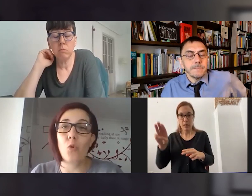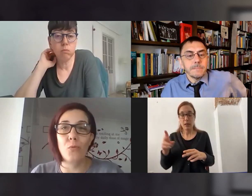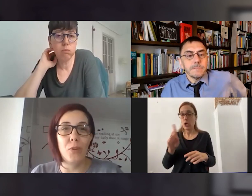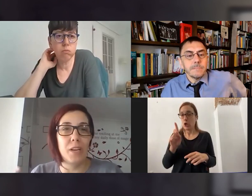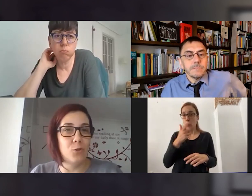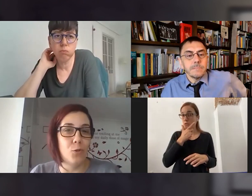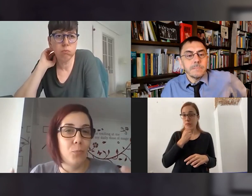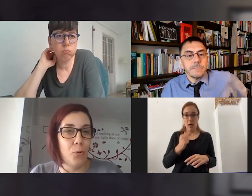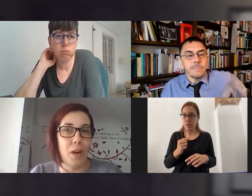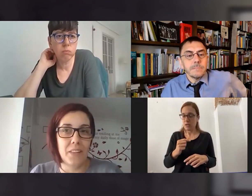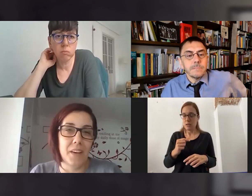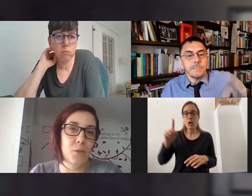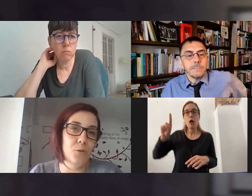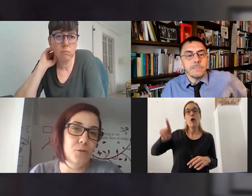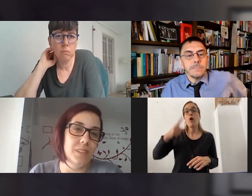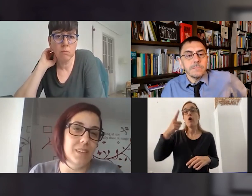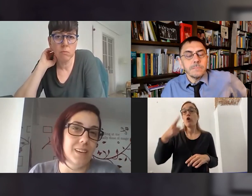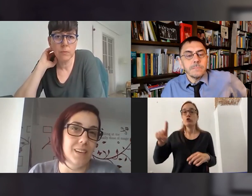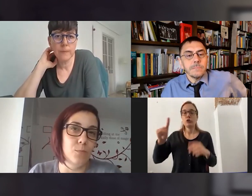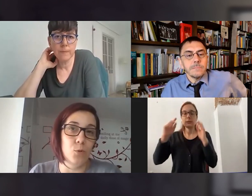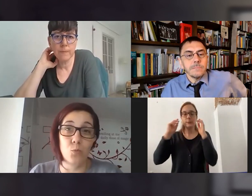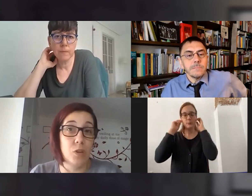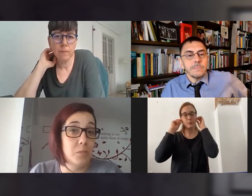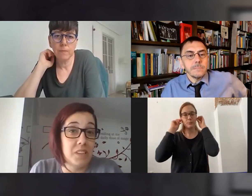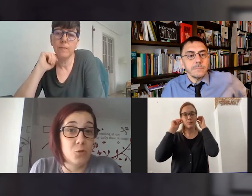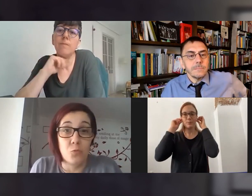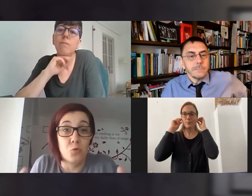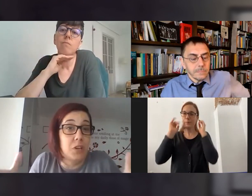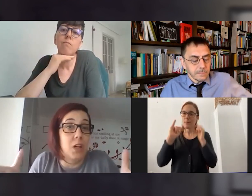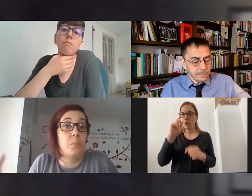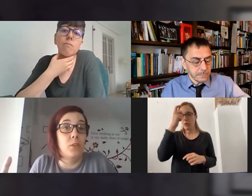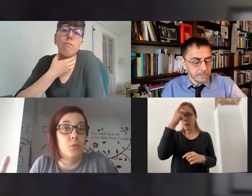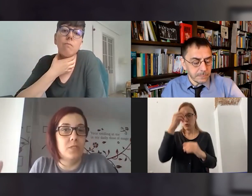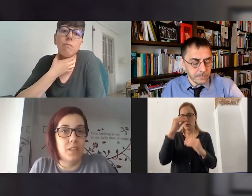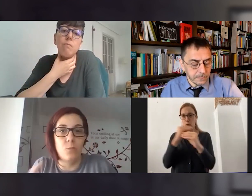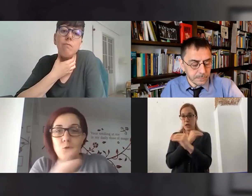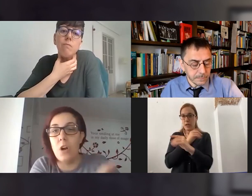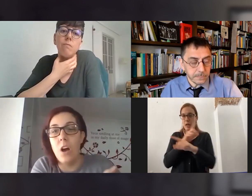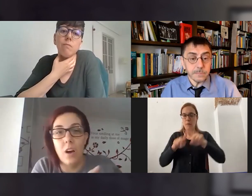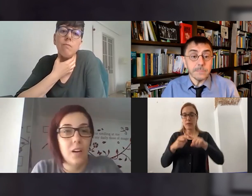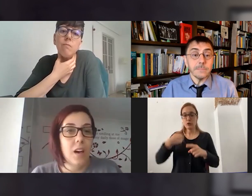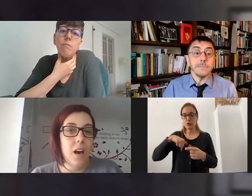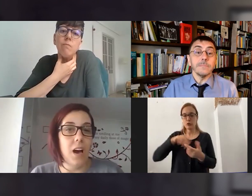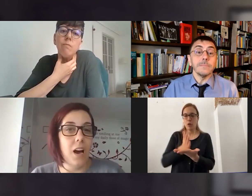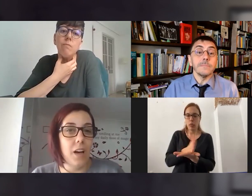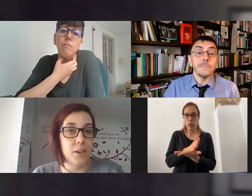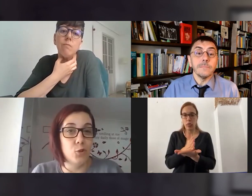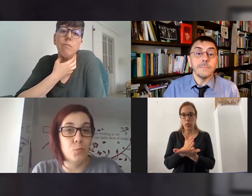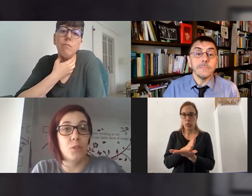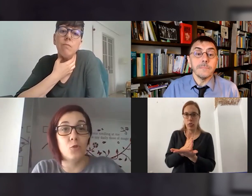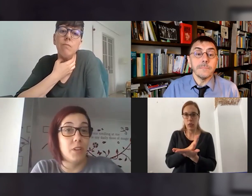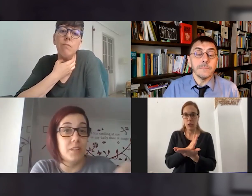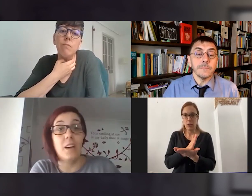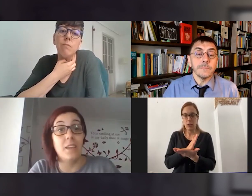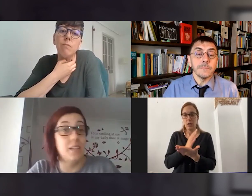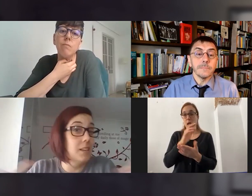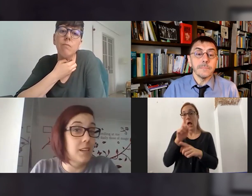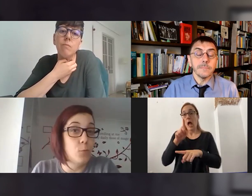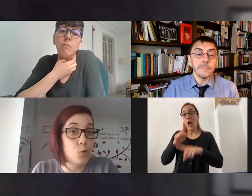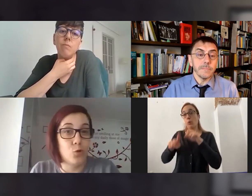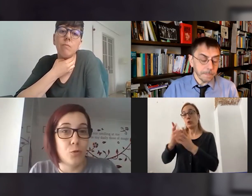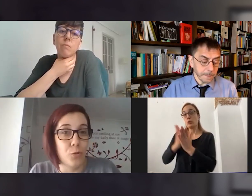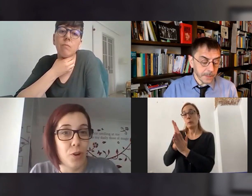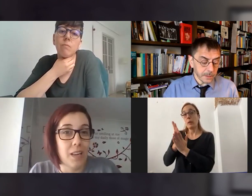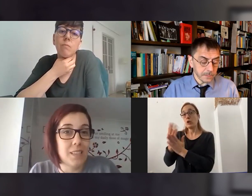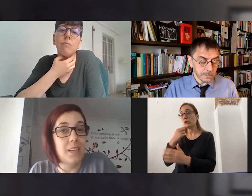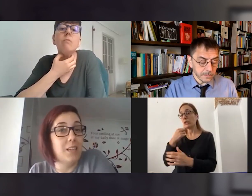medio de un conflicto polarizado en el que pues, muchas veces nos hemos quedado en medio. Teníamos a ciertos medios que decían que